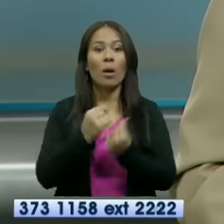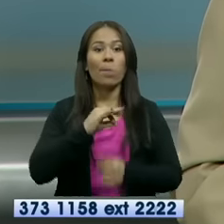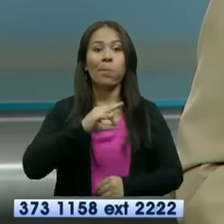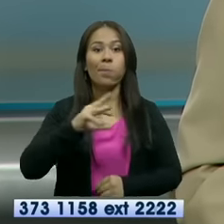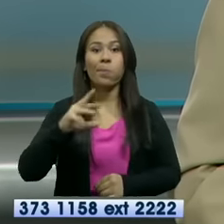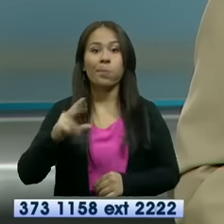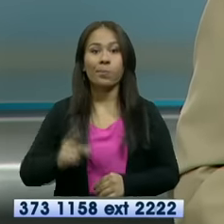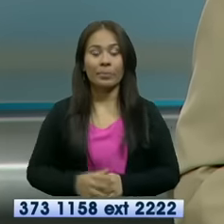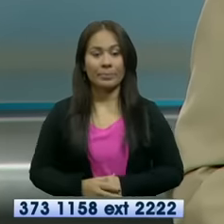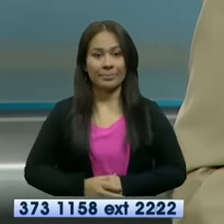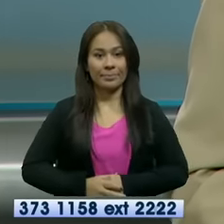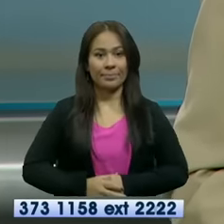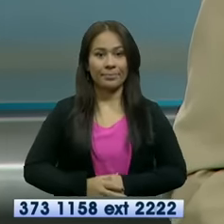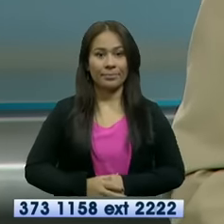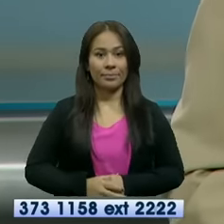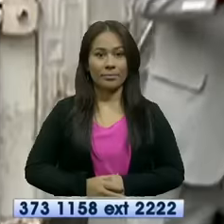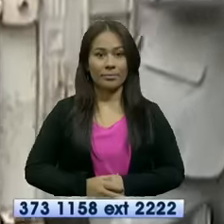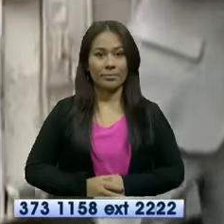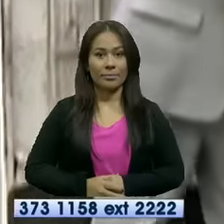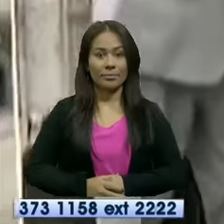asaltantes.